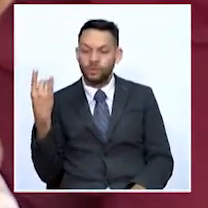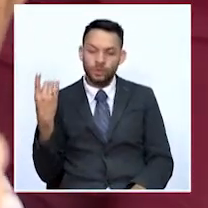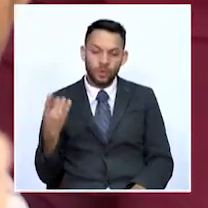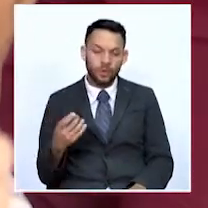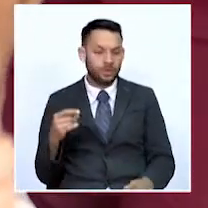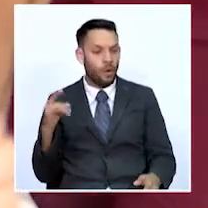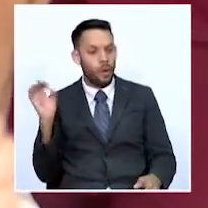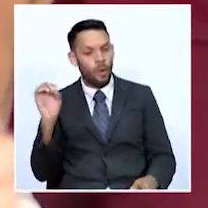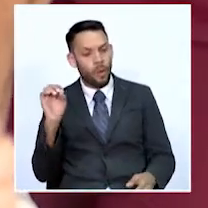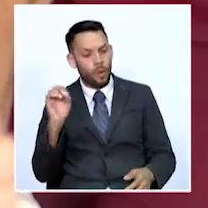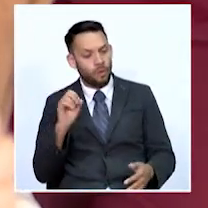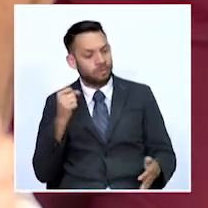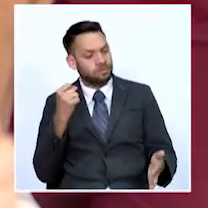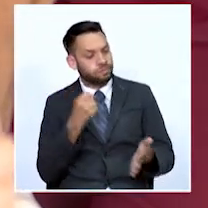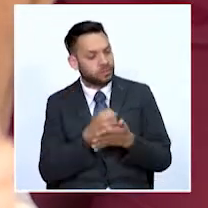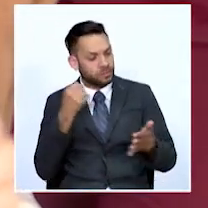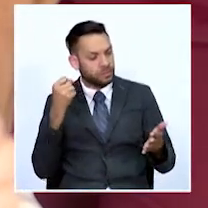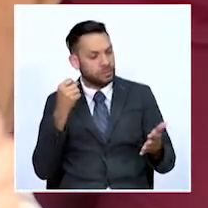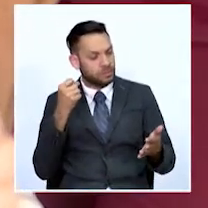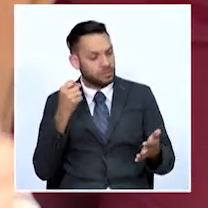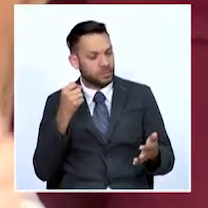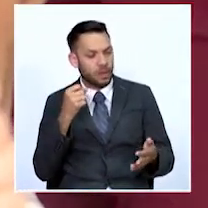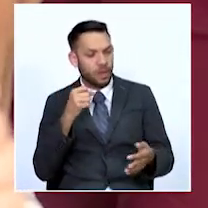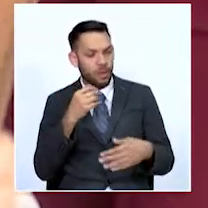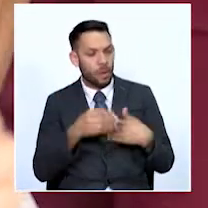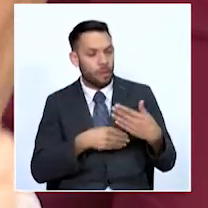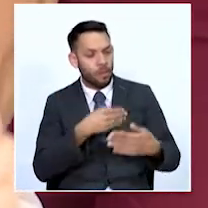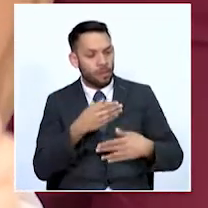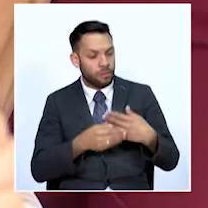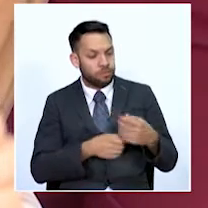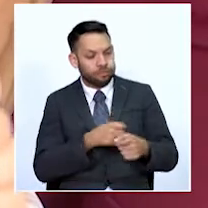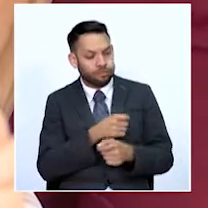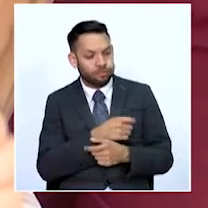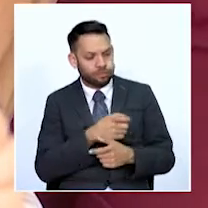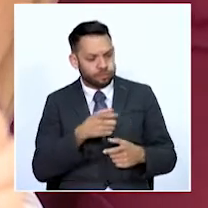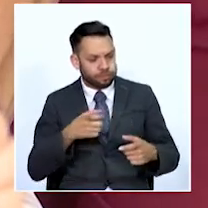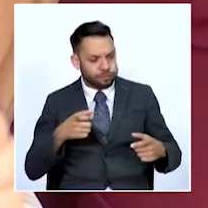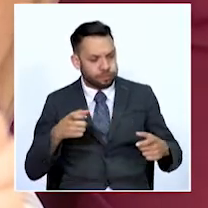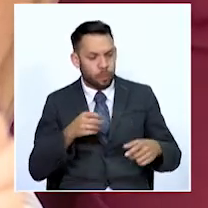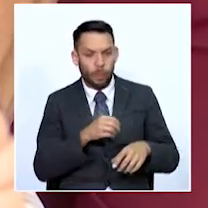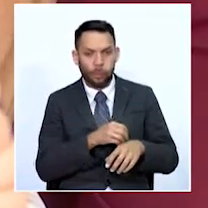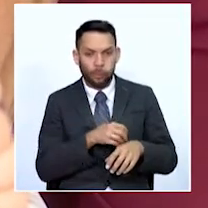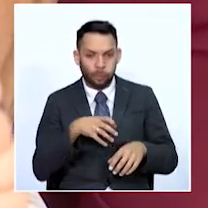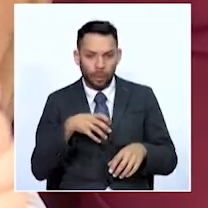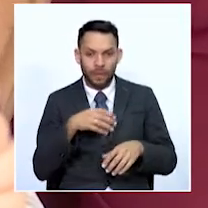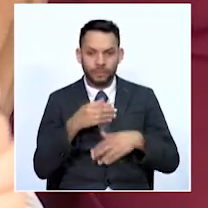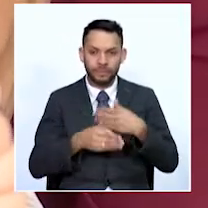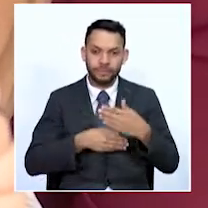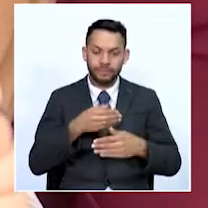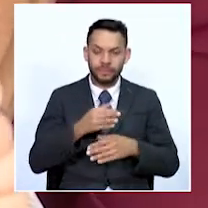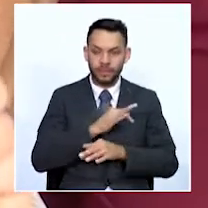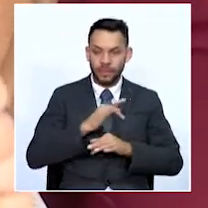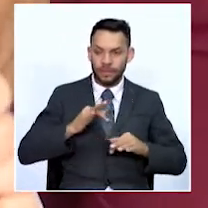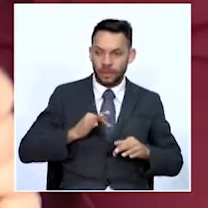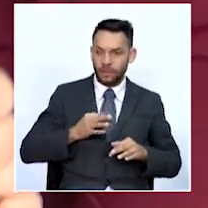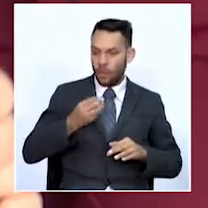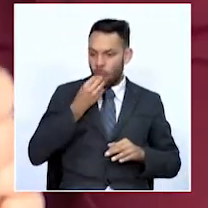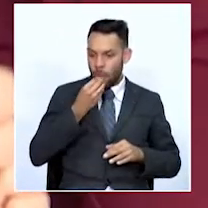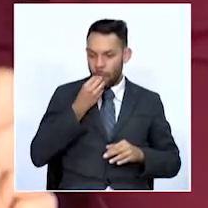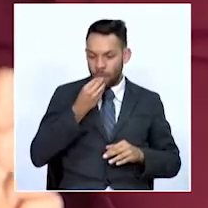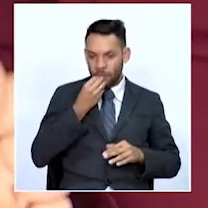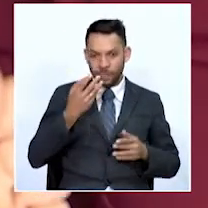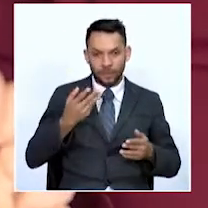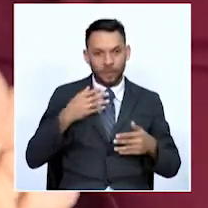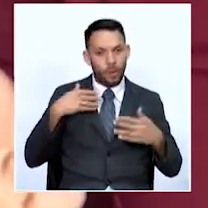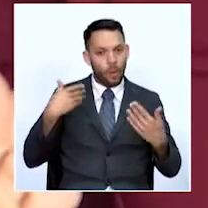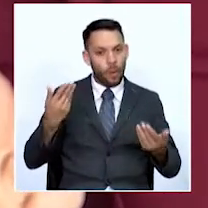factores, se comienza a inflamar, ¿sí? Por eso nosotros siempre le recordamos y siempre en nuestro tratamiento está la alimentación. ¿Cómo vamos